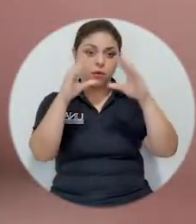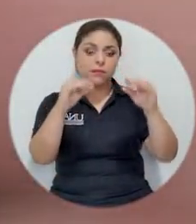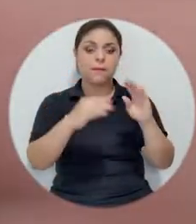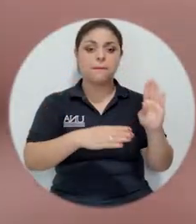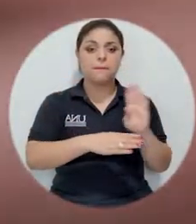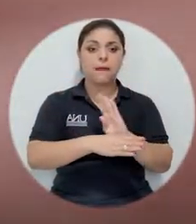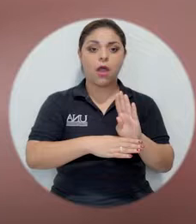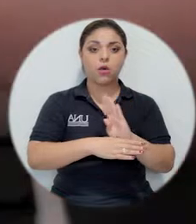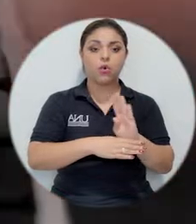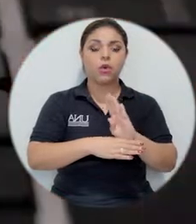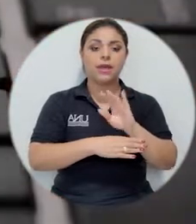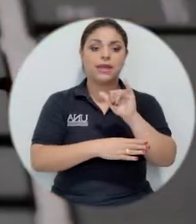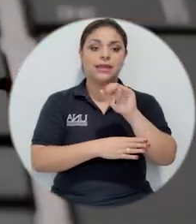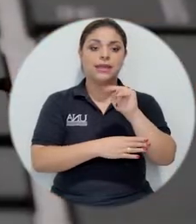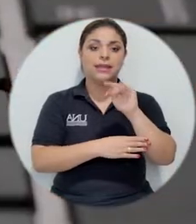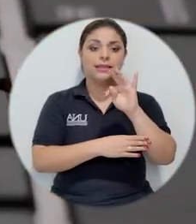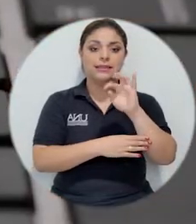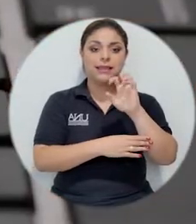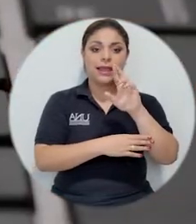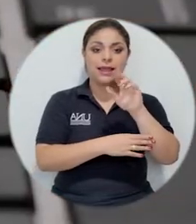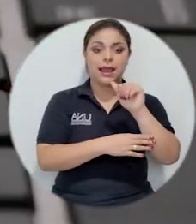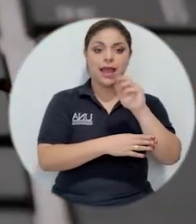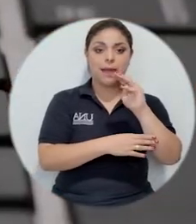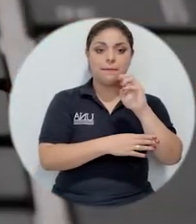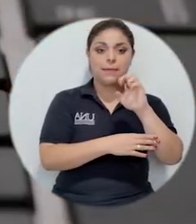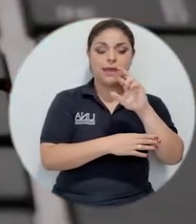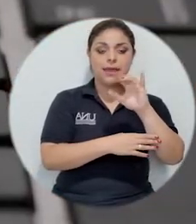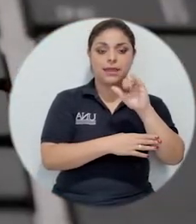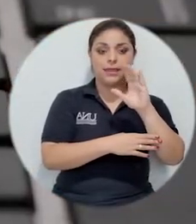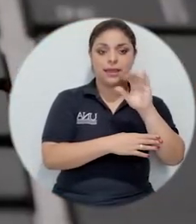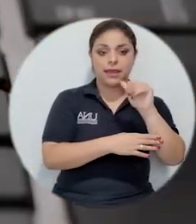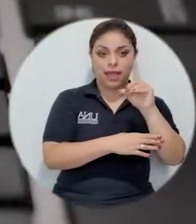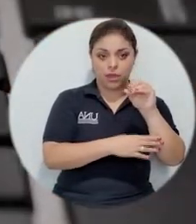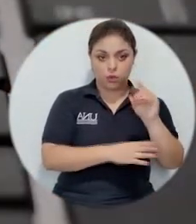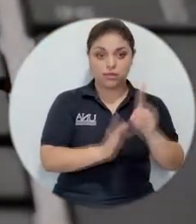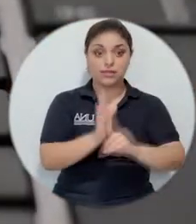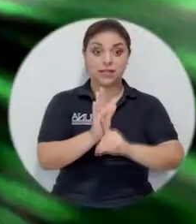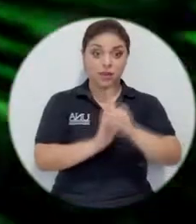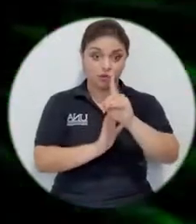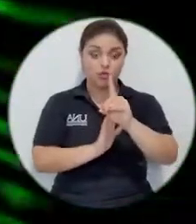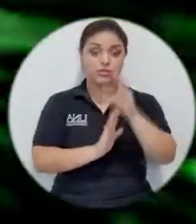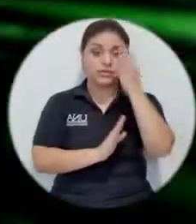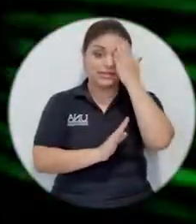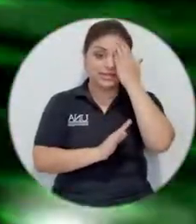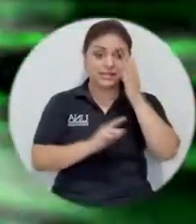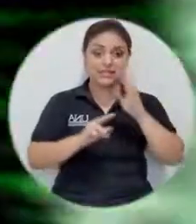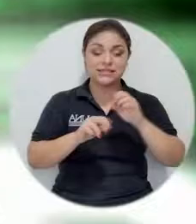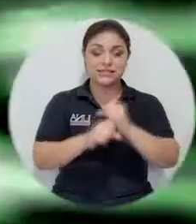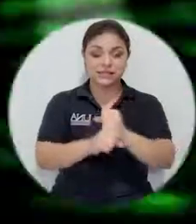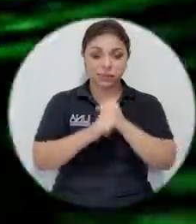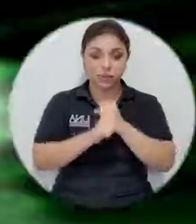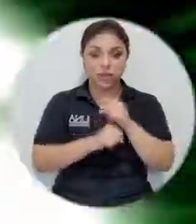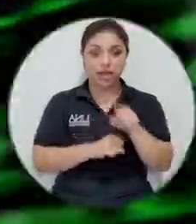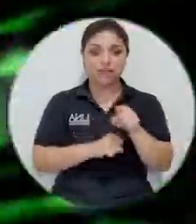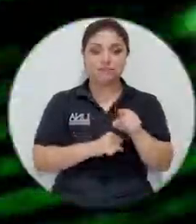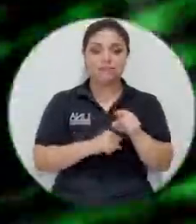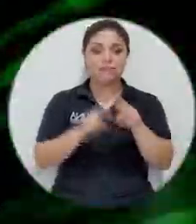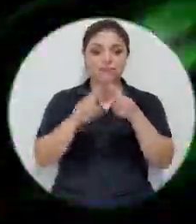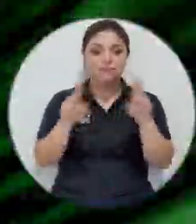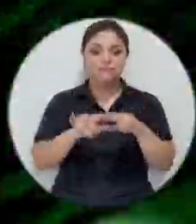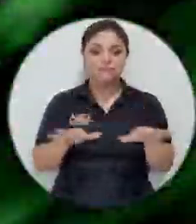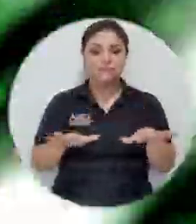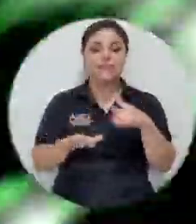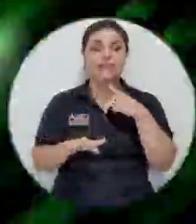del Banco Interamericano de Desarrollo sobre ciberseguridad lo que nos advierte es, bueno, Costa Rica ha avanzado en la